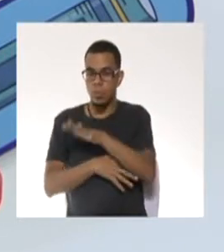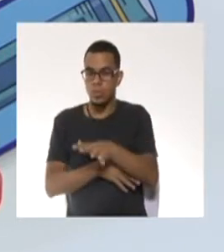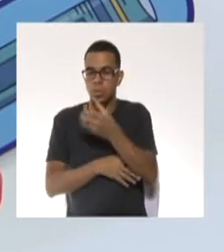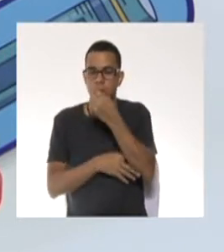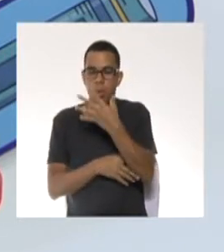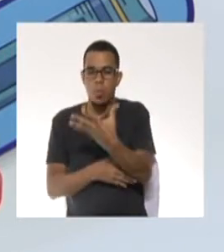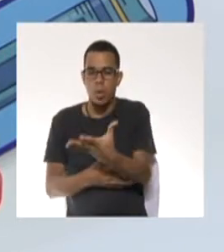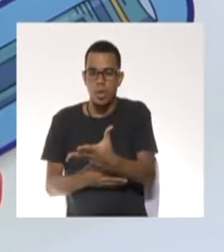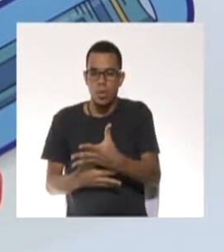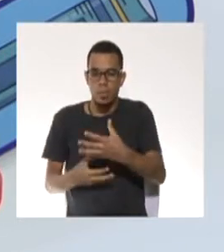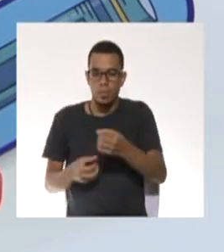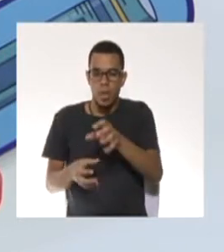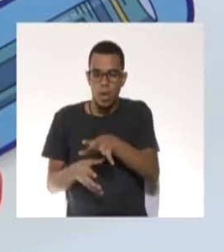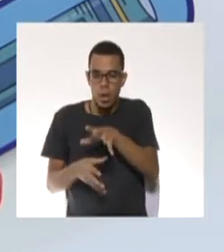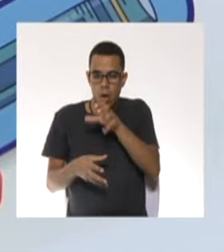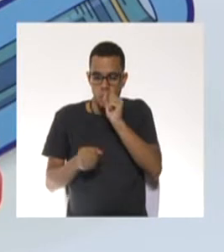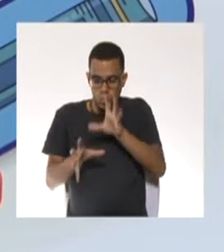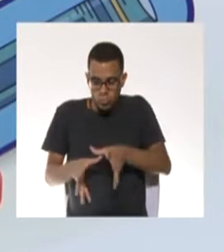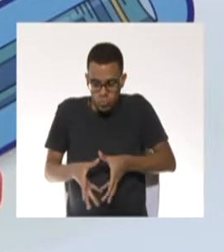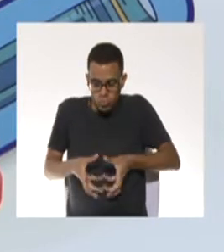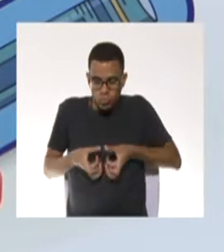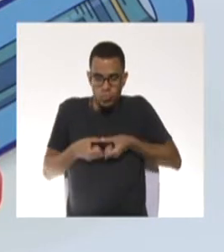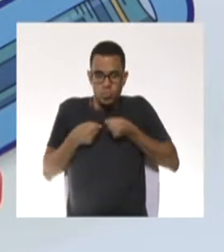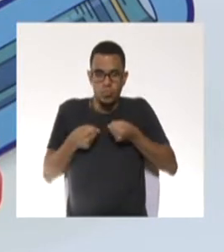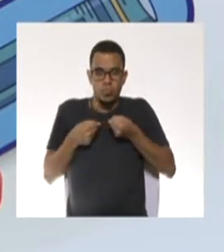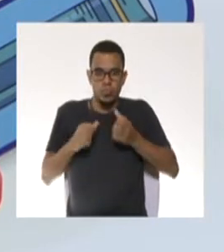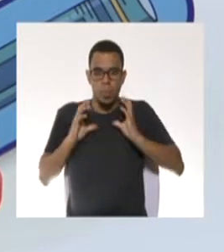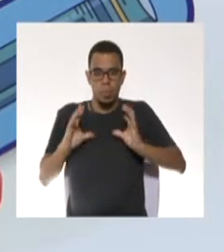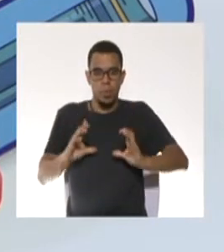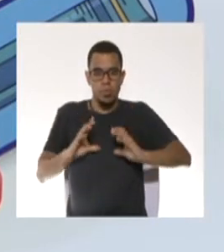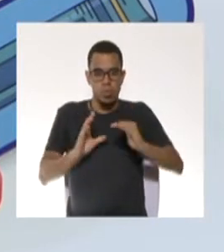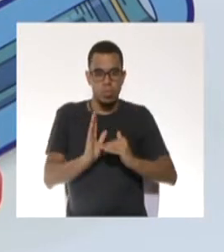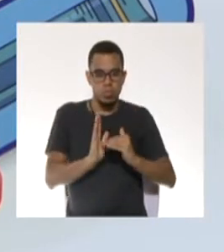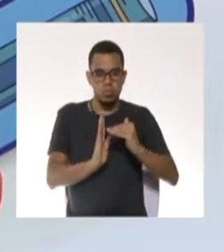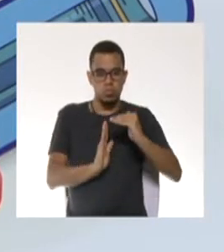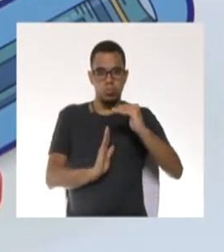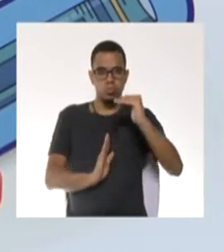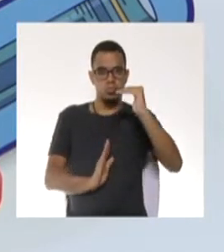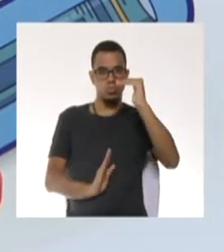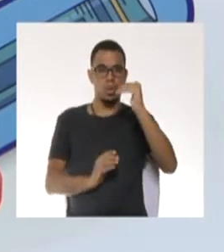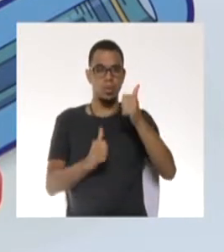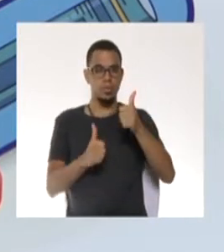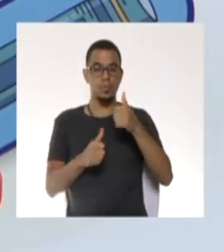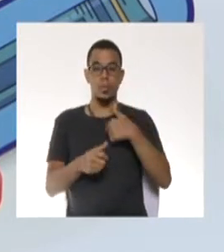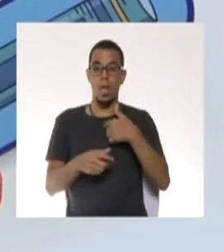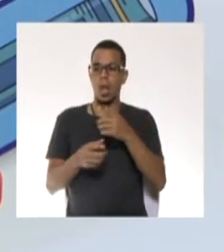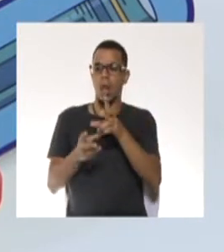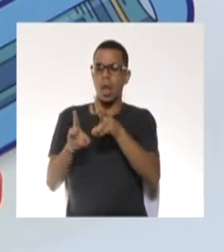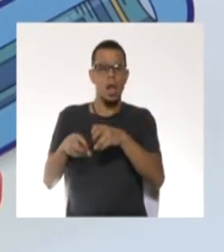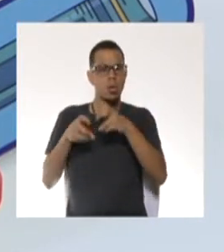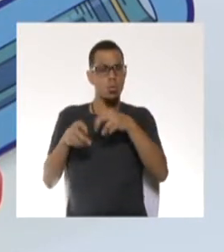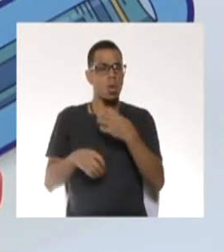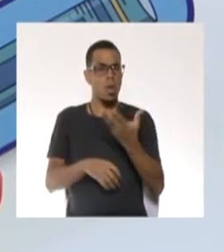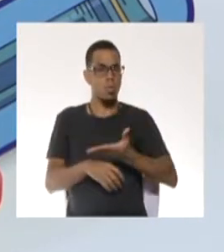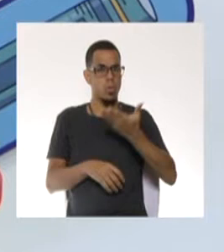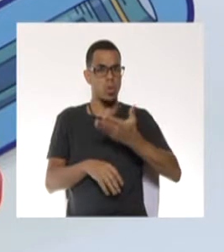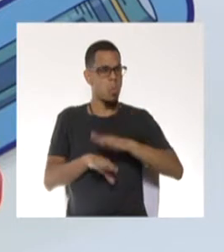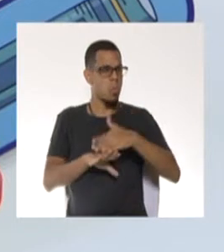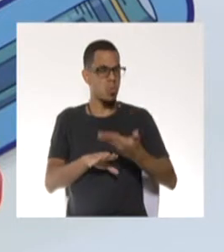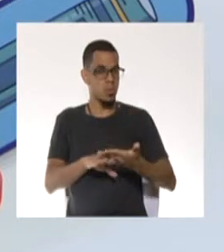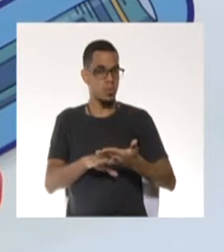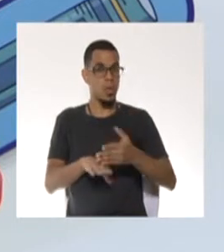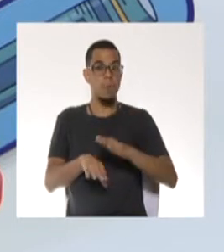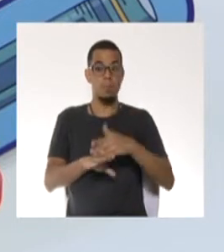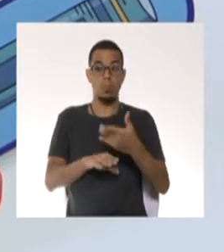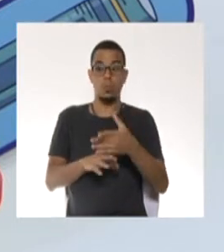nutritivos y que permita que el ciudadano los pueda adquirir. Es por eso que es tan importante. La agricultura es muy importante. ¿Por qué? Porque vamos a tener los alimentos de